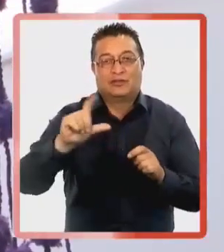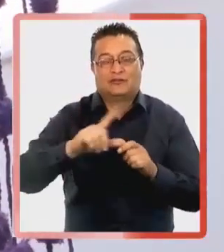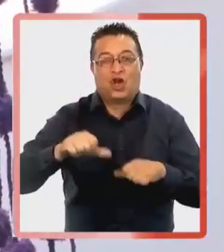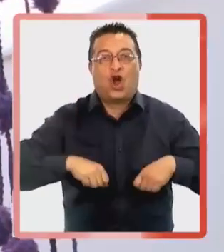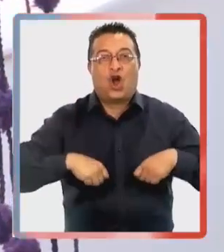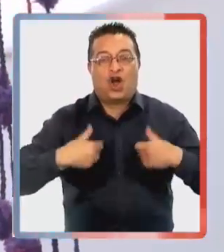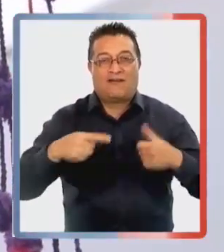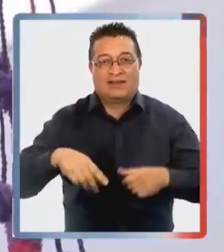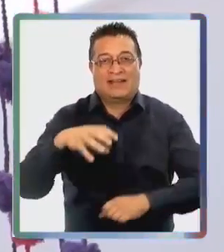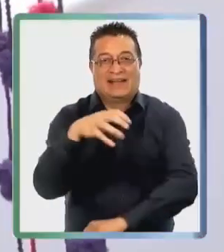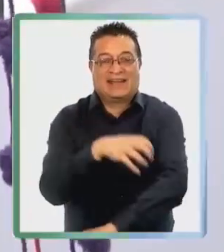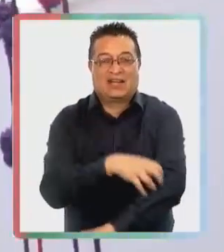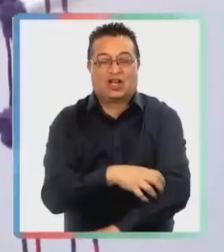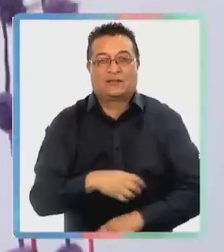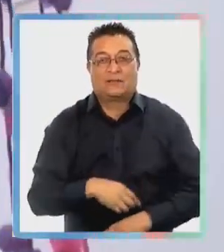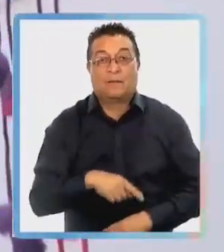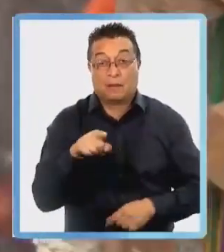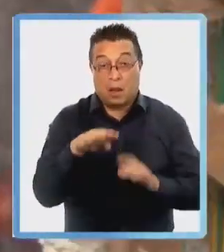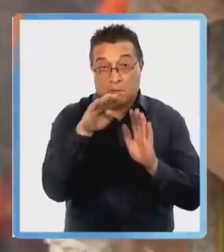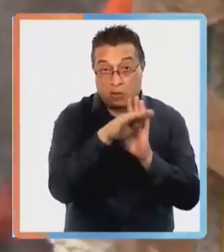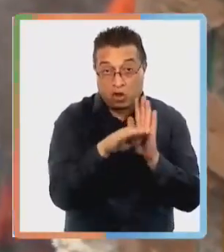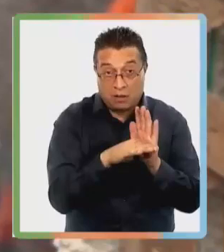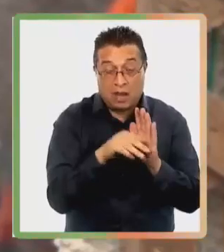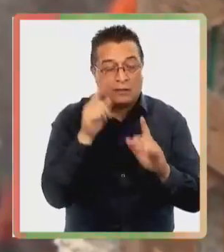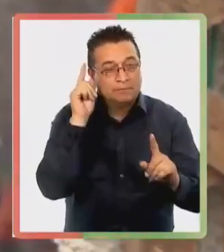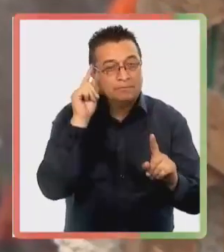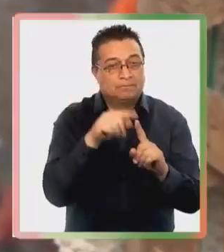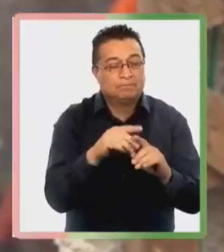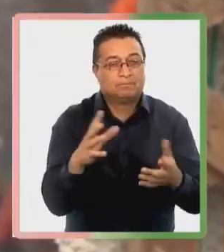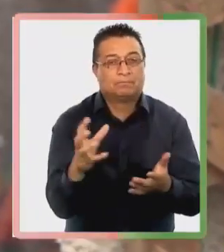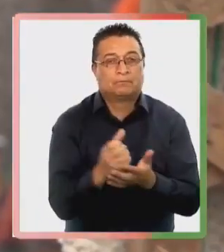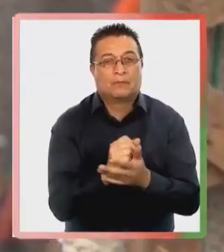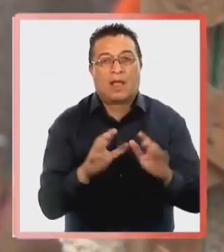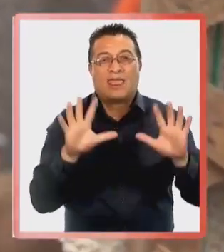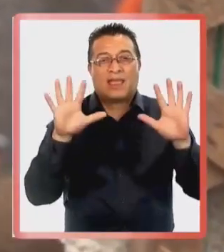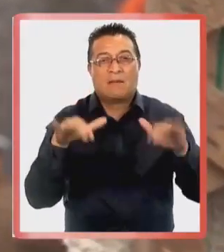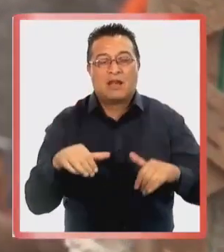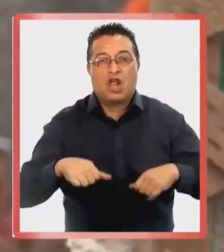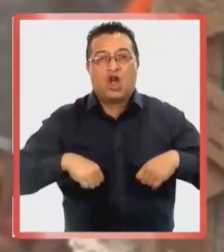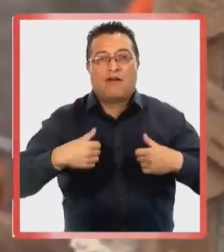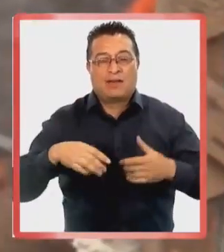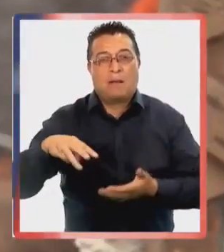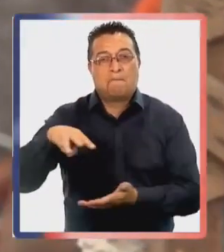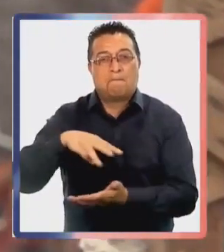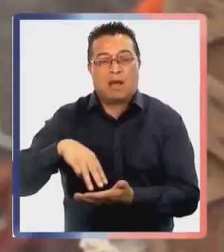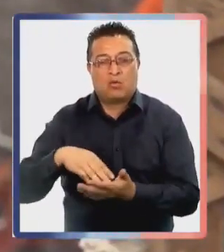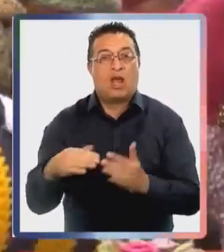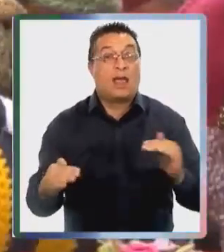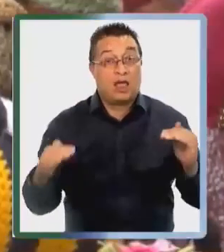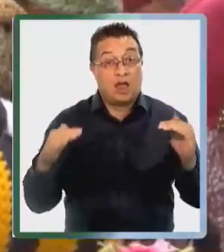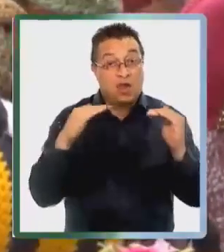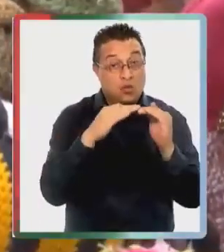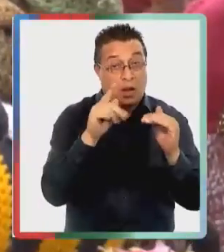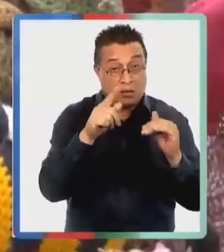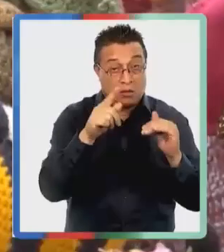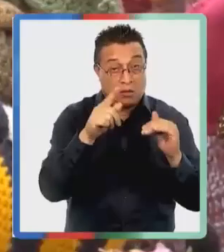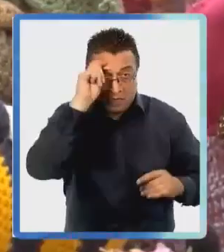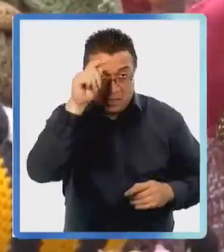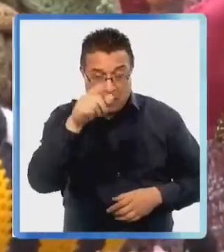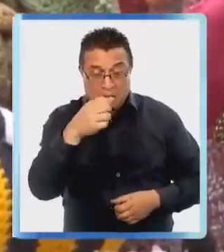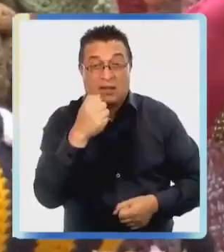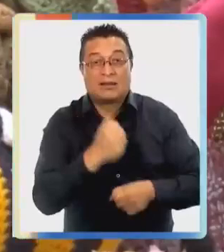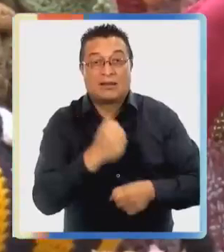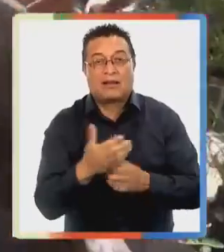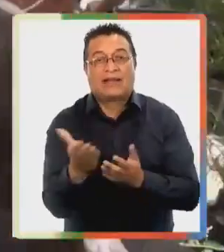este programa se busca abarcar cerca de 10.000 jóvenes en el Maule. Igualmente, la idea es trabajar con los servicios estatales